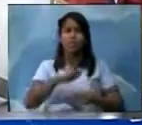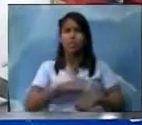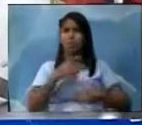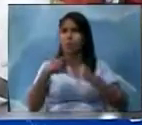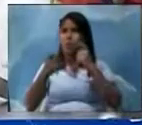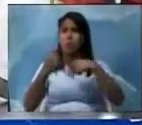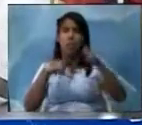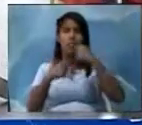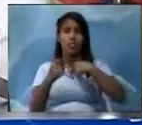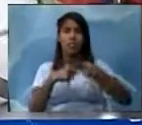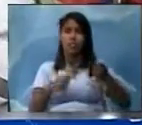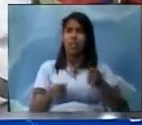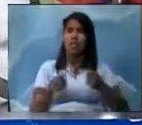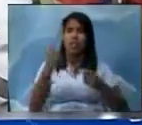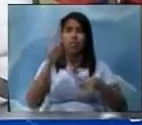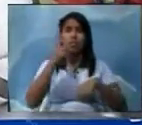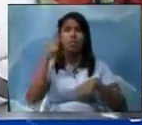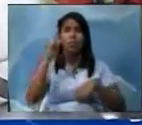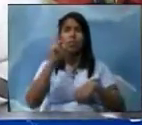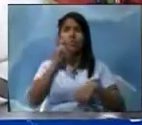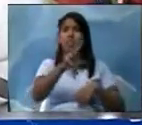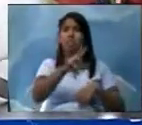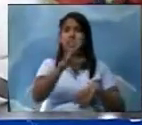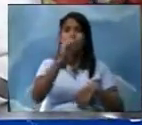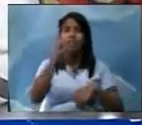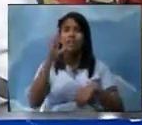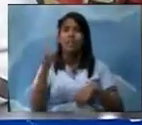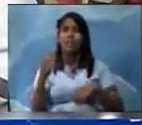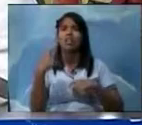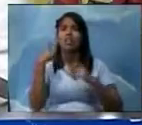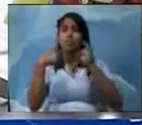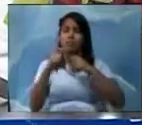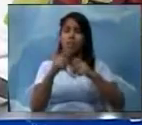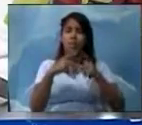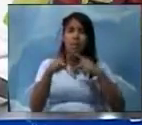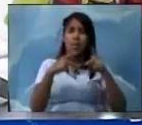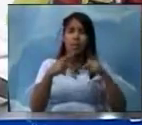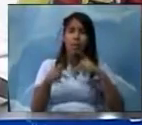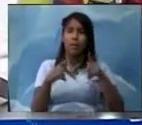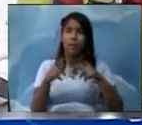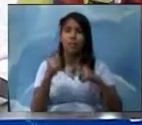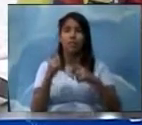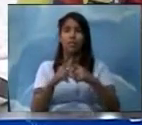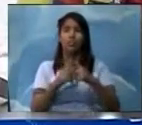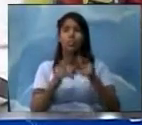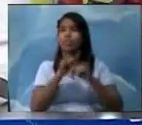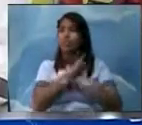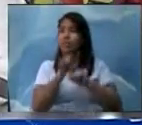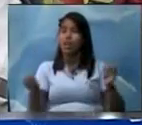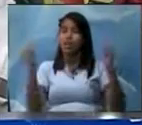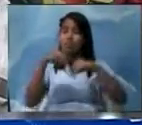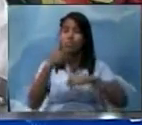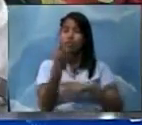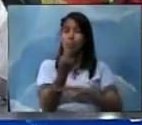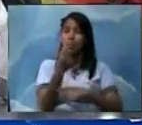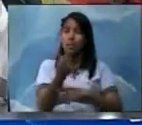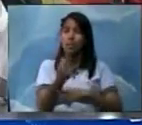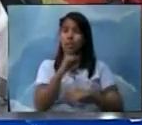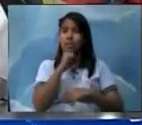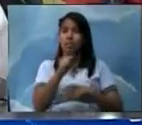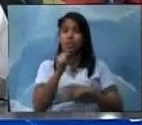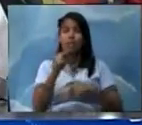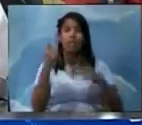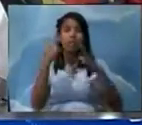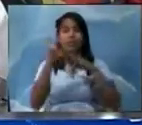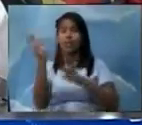se podía haber vendido por 300 piezas de plata Ya le puso precio Judas Mire